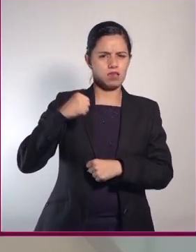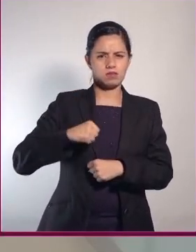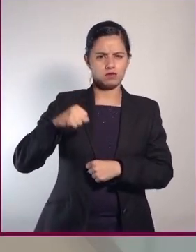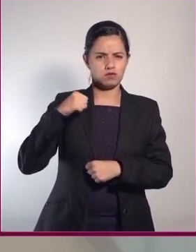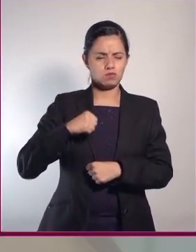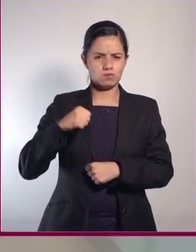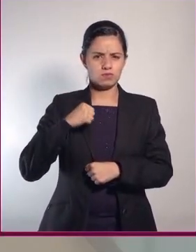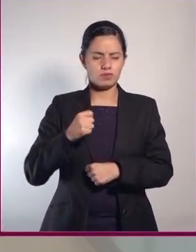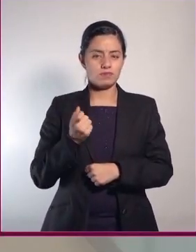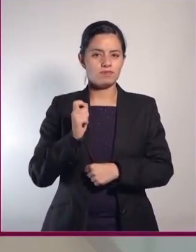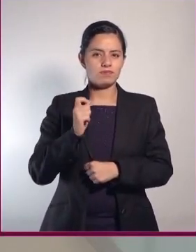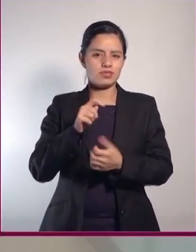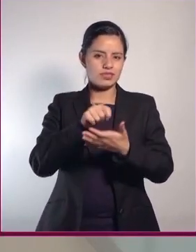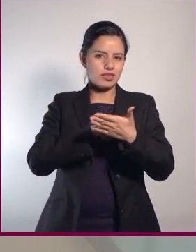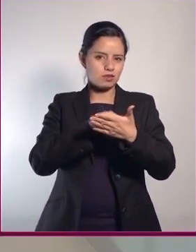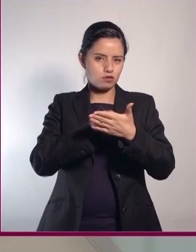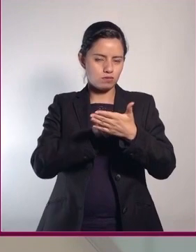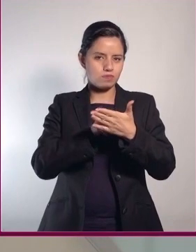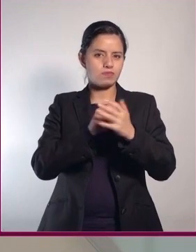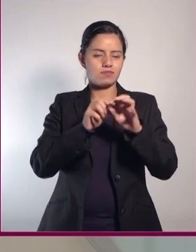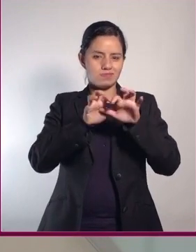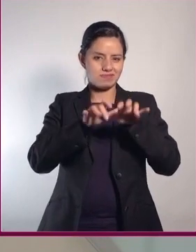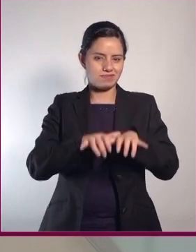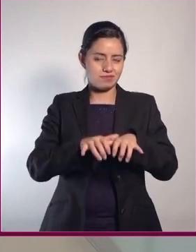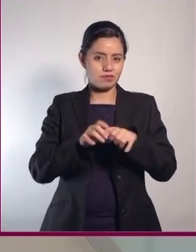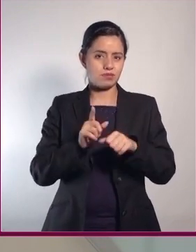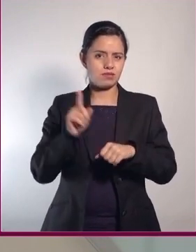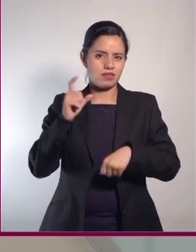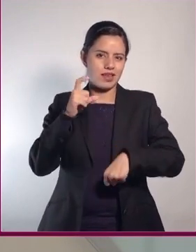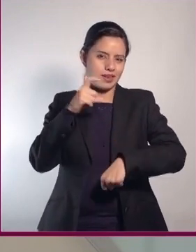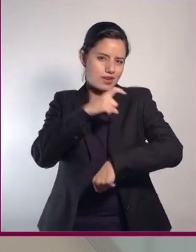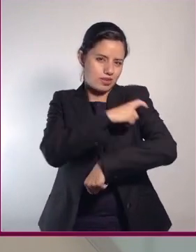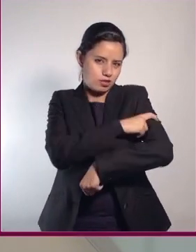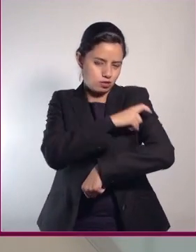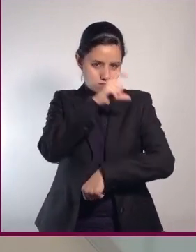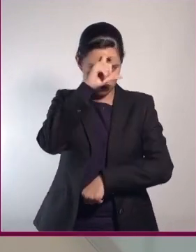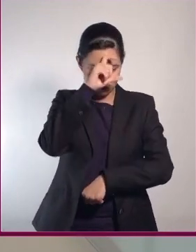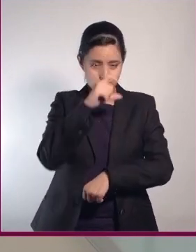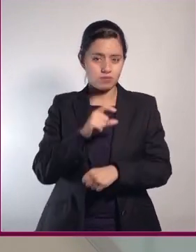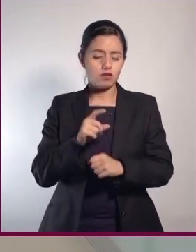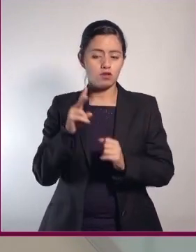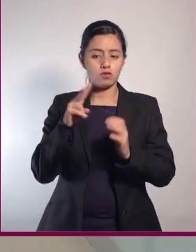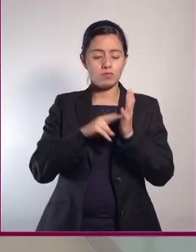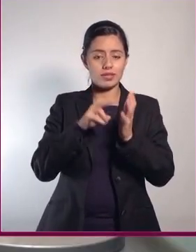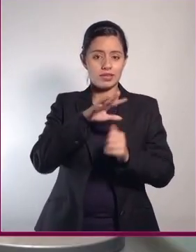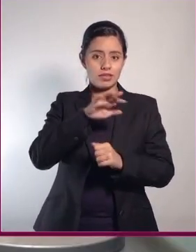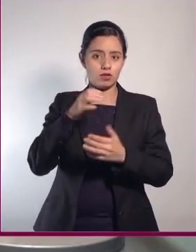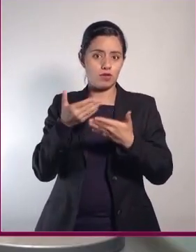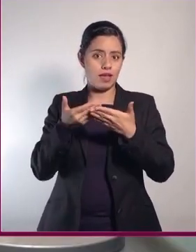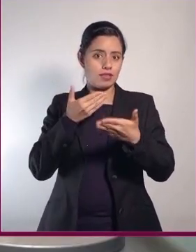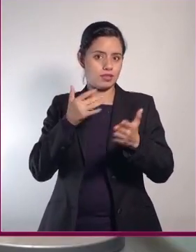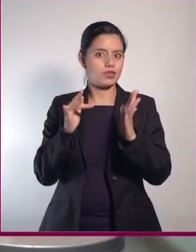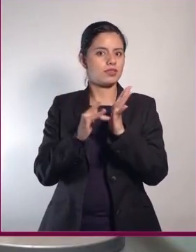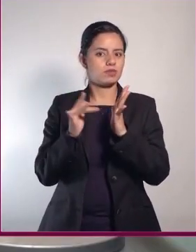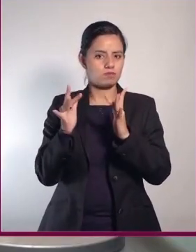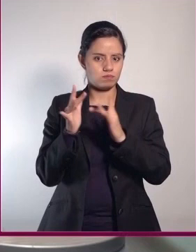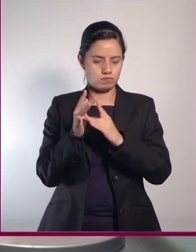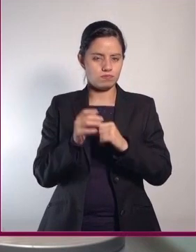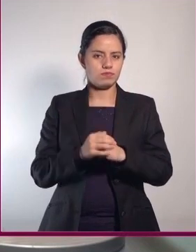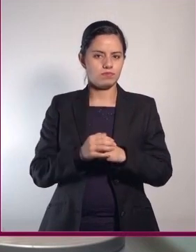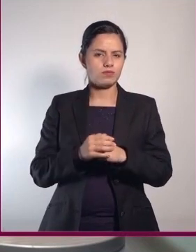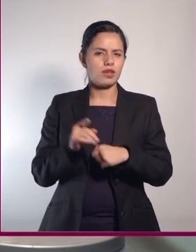tiene de ella está en un texto egipcio escrito en el año 2500 a.C. El médico